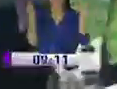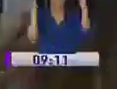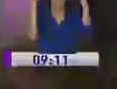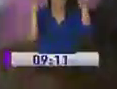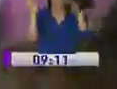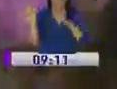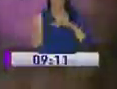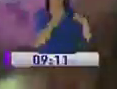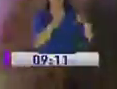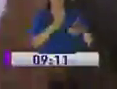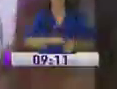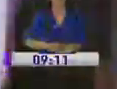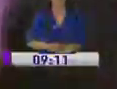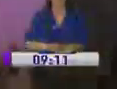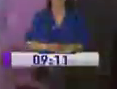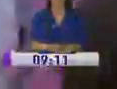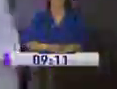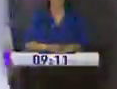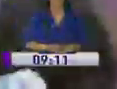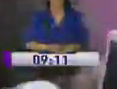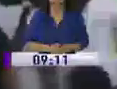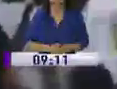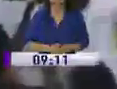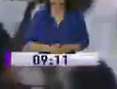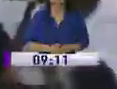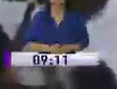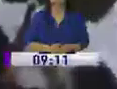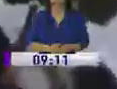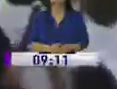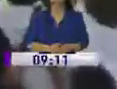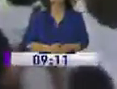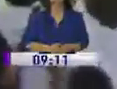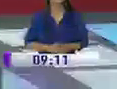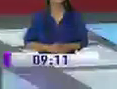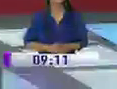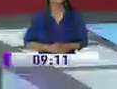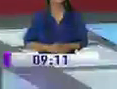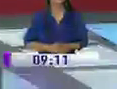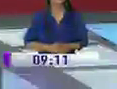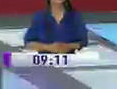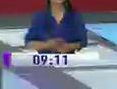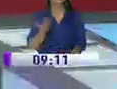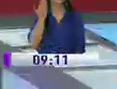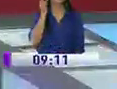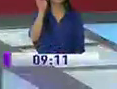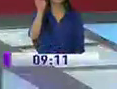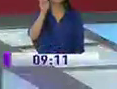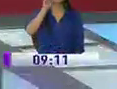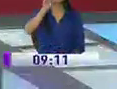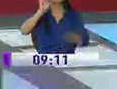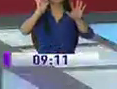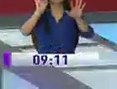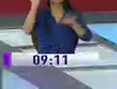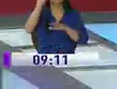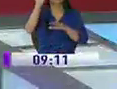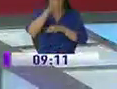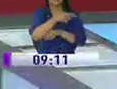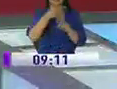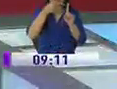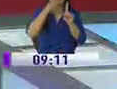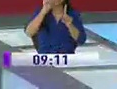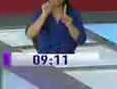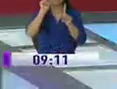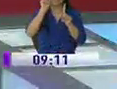Desde la provincia de Manabí, informó Johnny Armendáriz. El pasado viernes 27 de enero, Iván Espinel, el candidato por el Movimiento